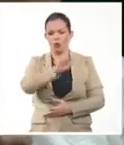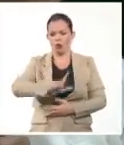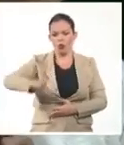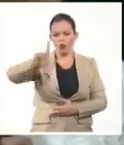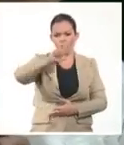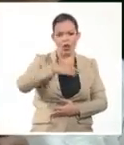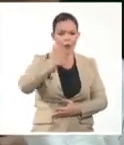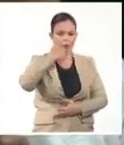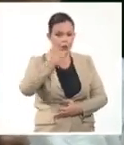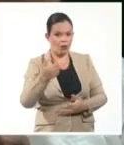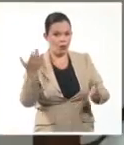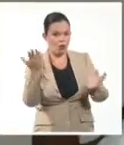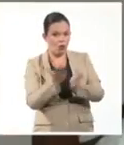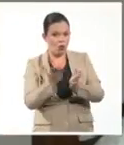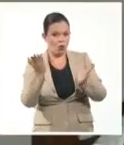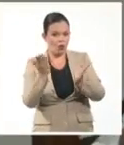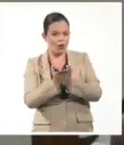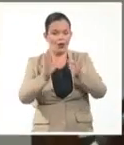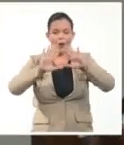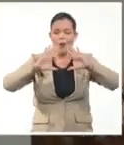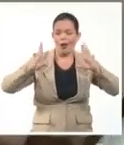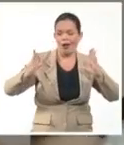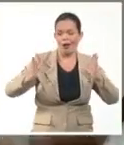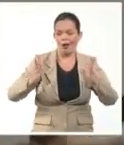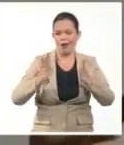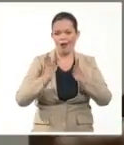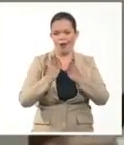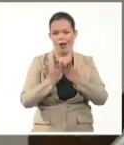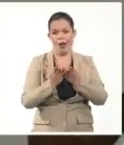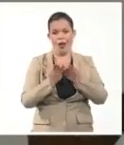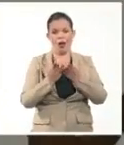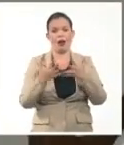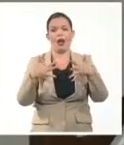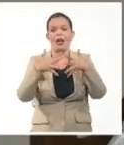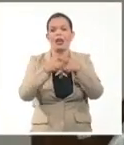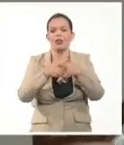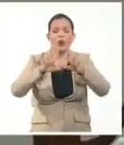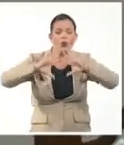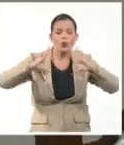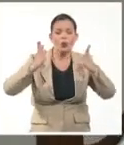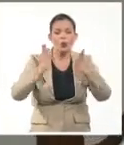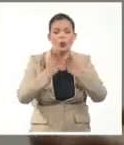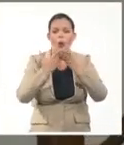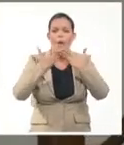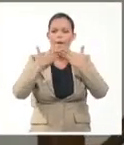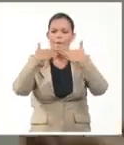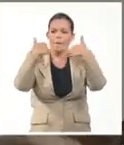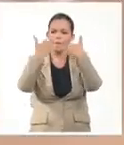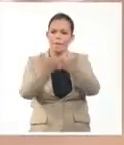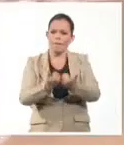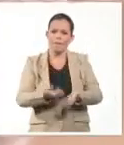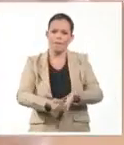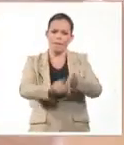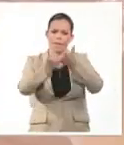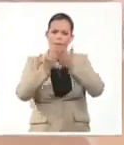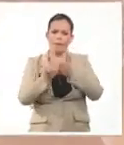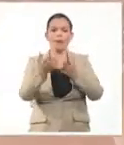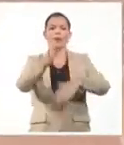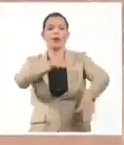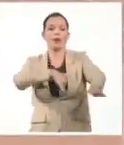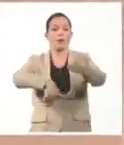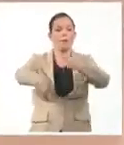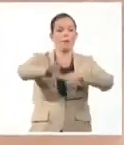la educación en general, todo beneficioso al ser humano, lo da el trabajo. Las playas Ubero Quemado